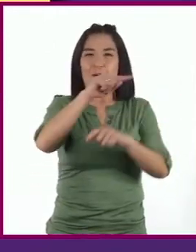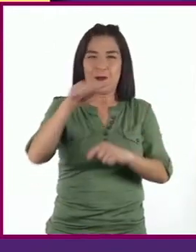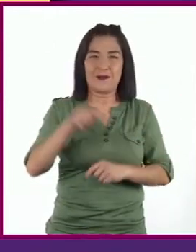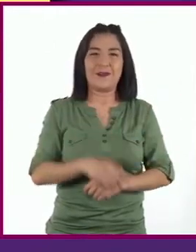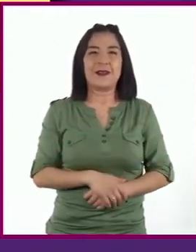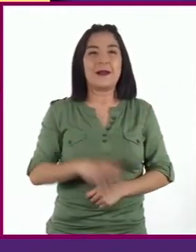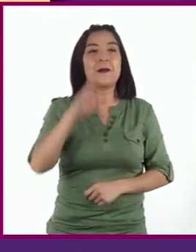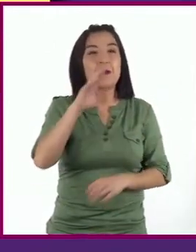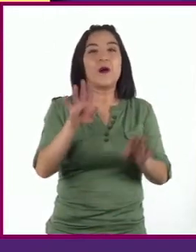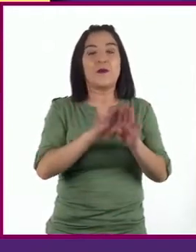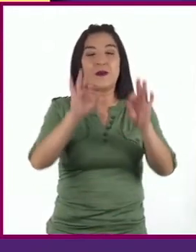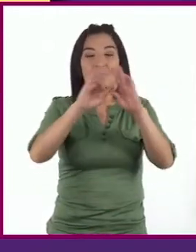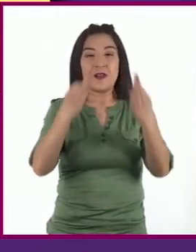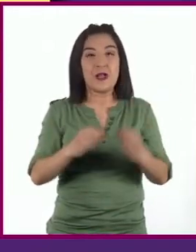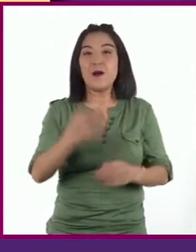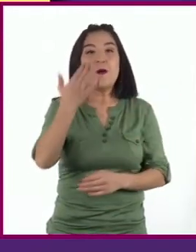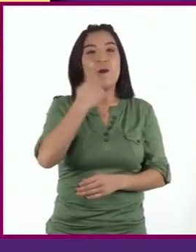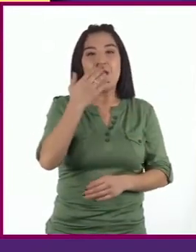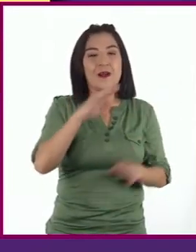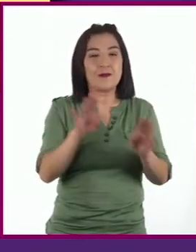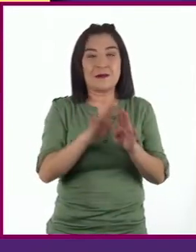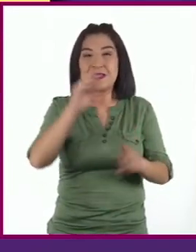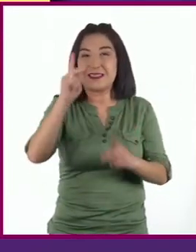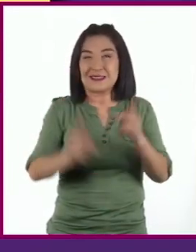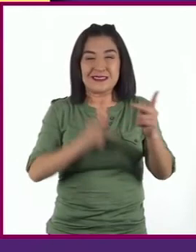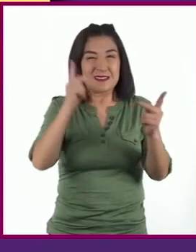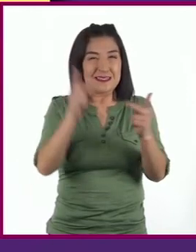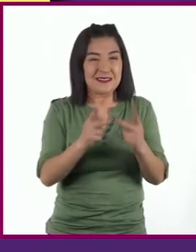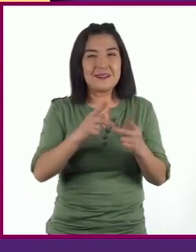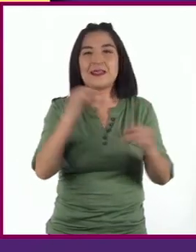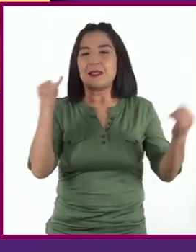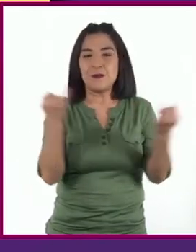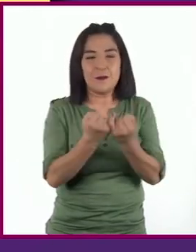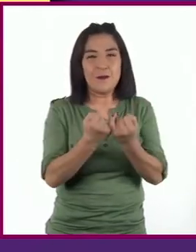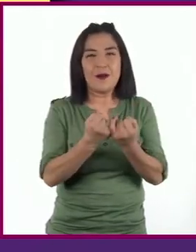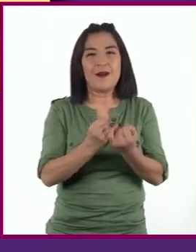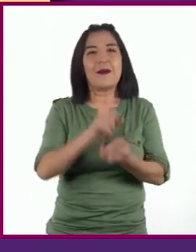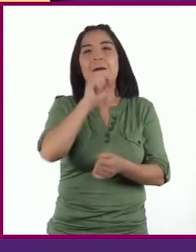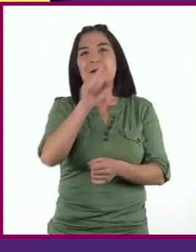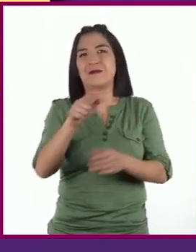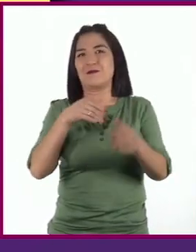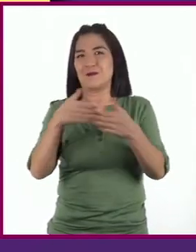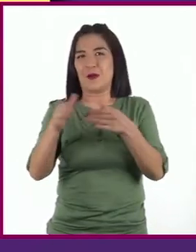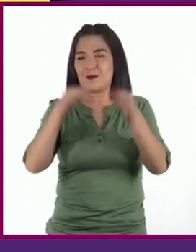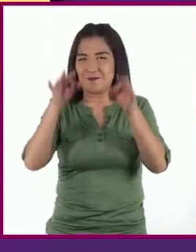Seleccionen la figura que no sea exactamente igual al modelo.